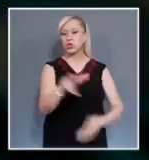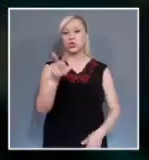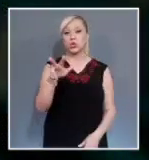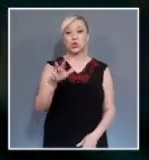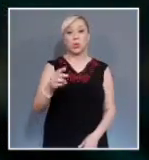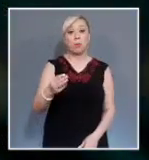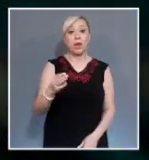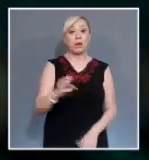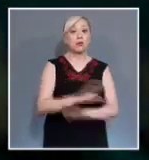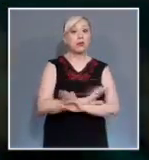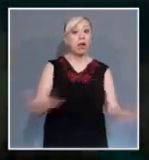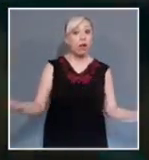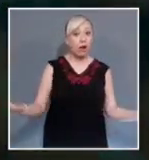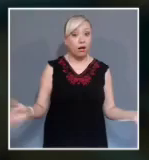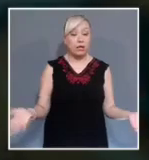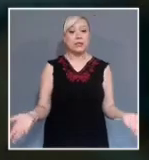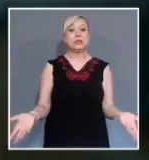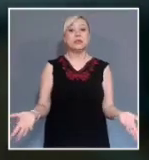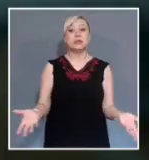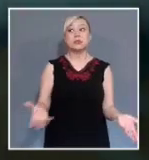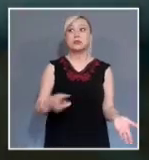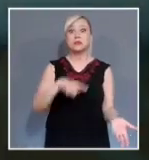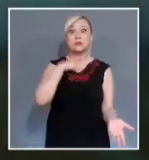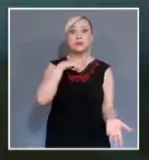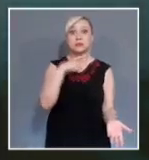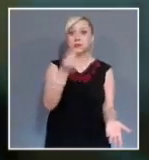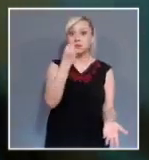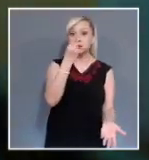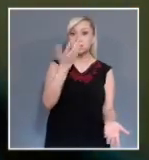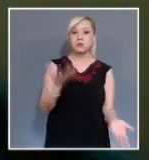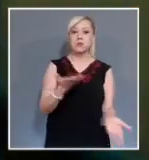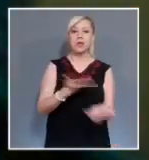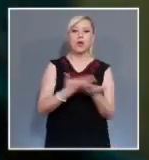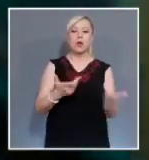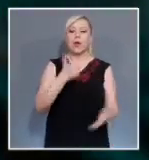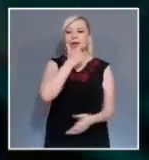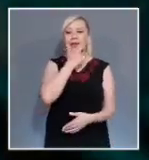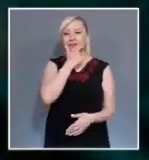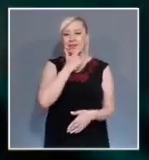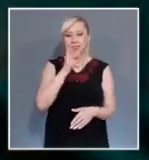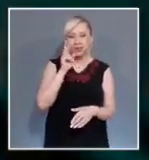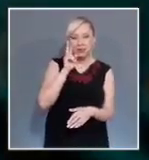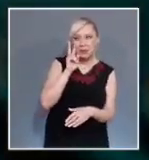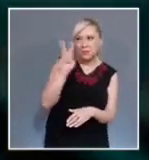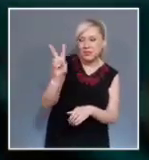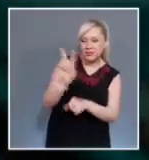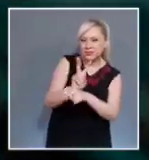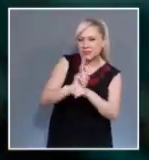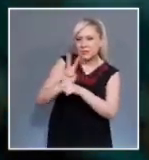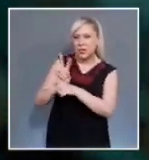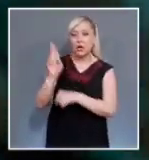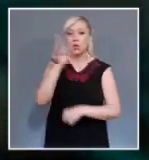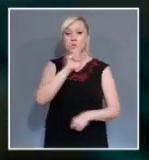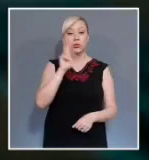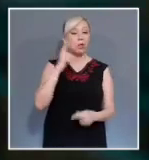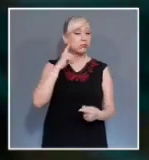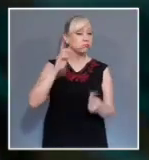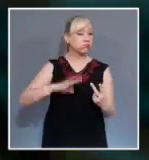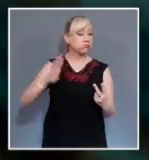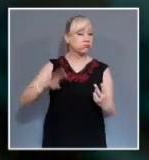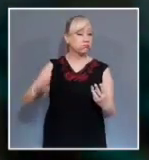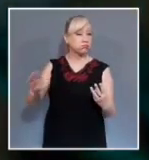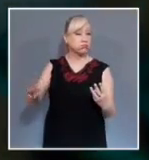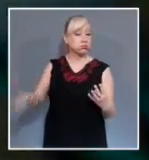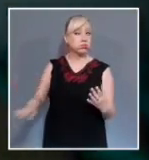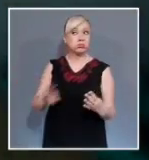de acuerdo con reportes de la inteligencia británica el número de bajas que ha sufrido Rusia en Ucrania se ha reducido en casi